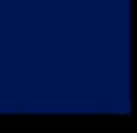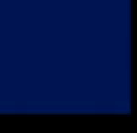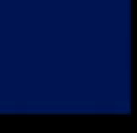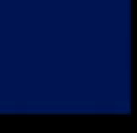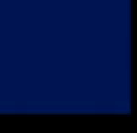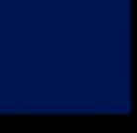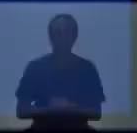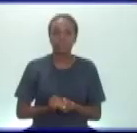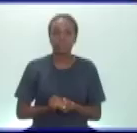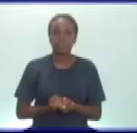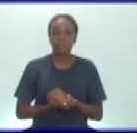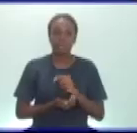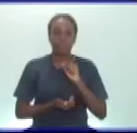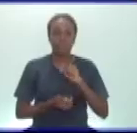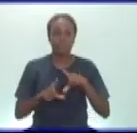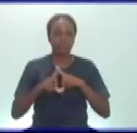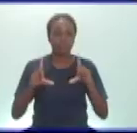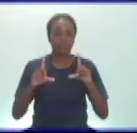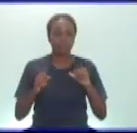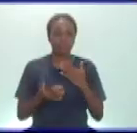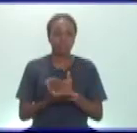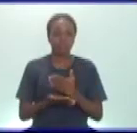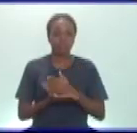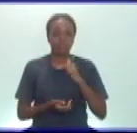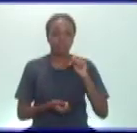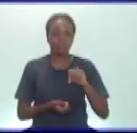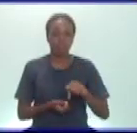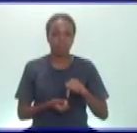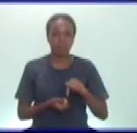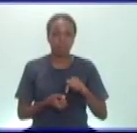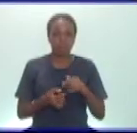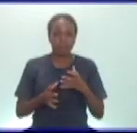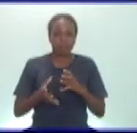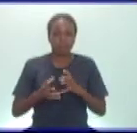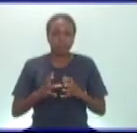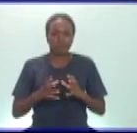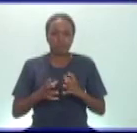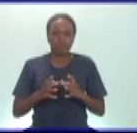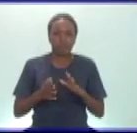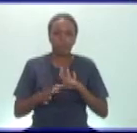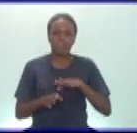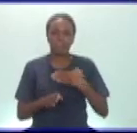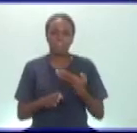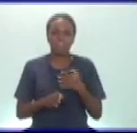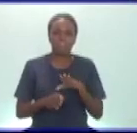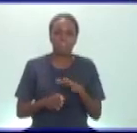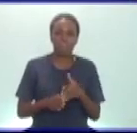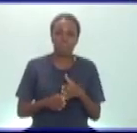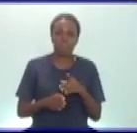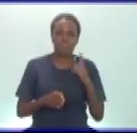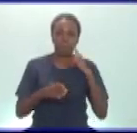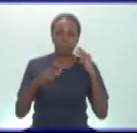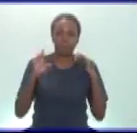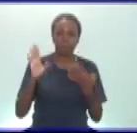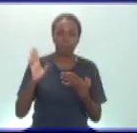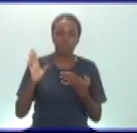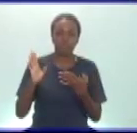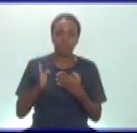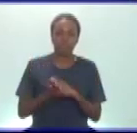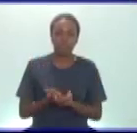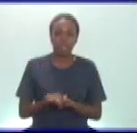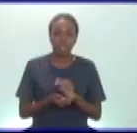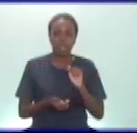uruguayo. Y este texto que vamos a trabajar es una adaptación de su obra Espejos, una historia